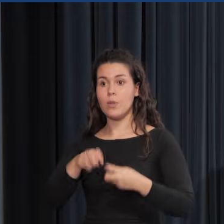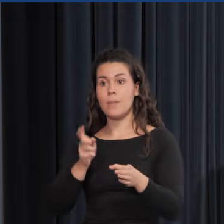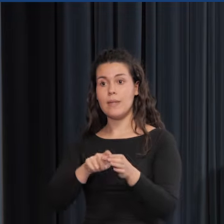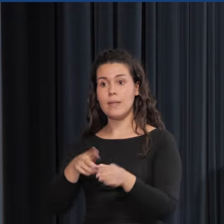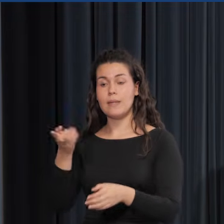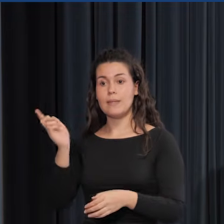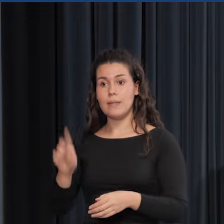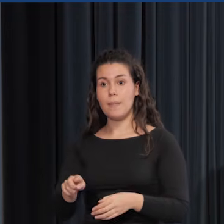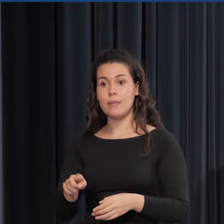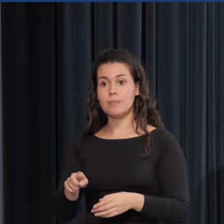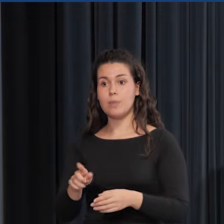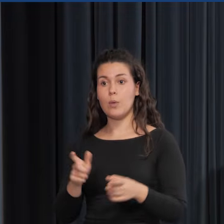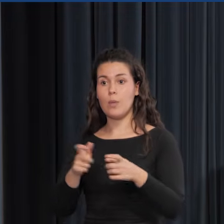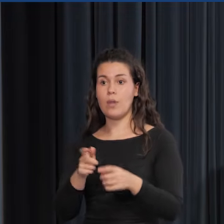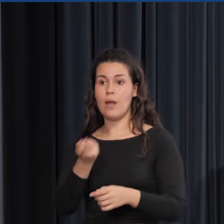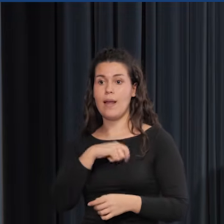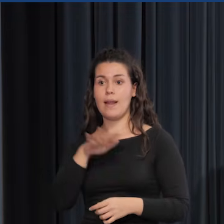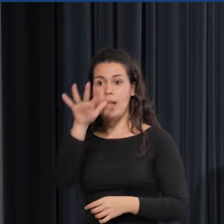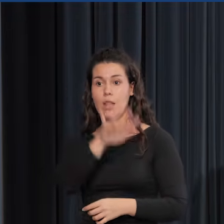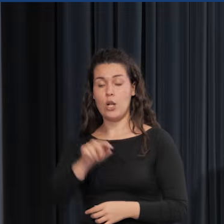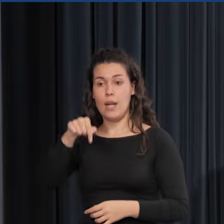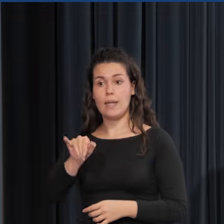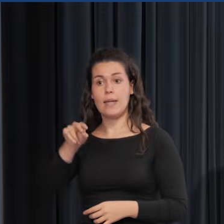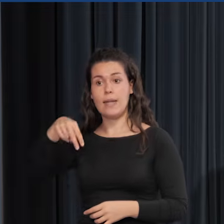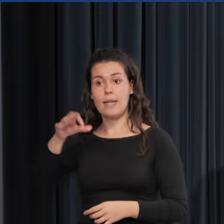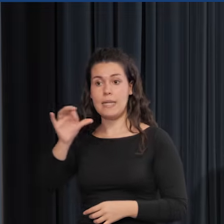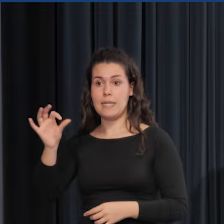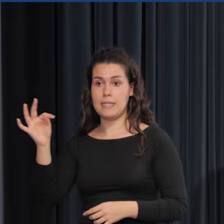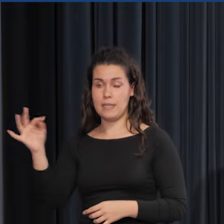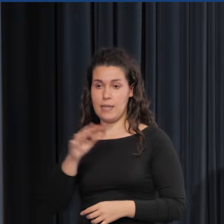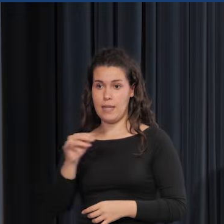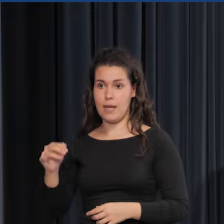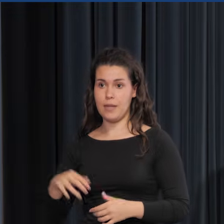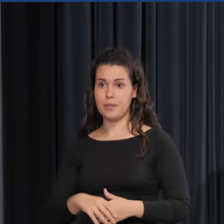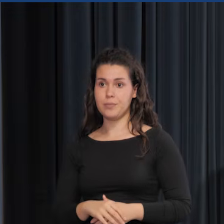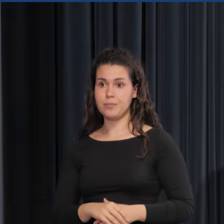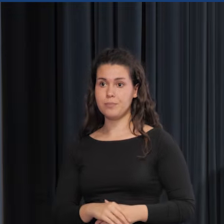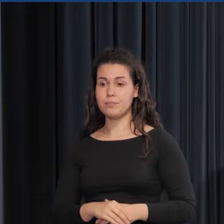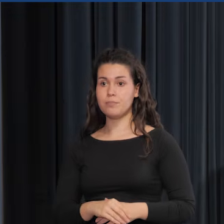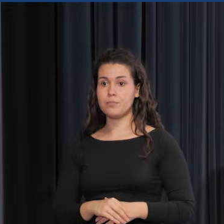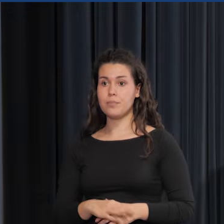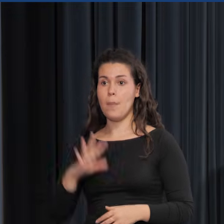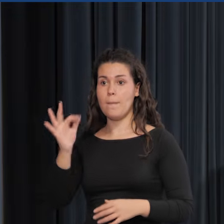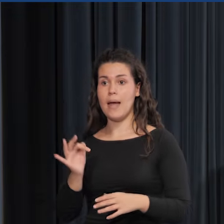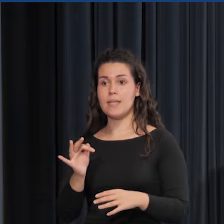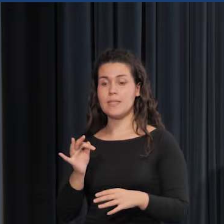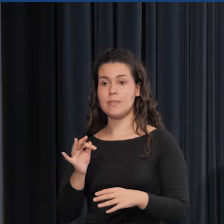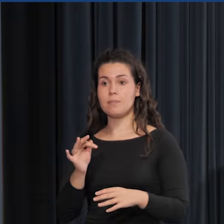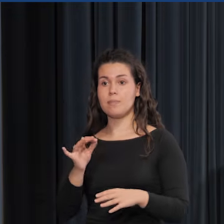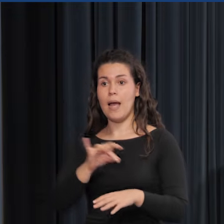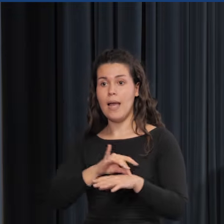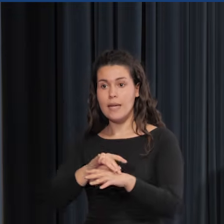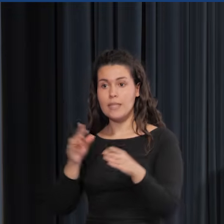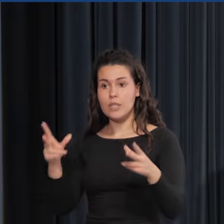Nacional de Seguridad y Salud en el Trabajo, que tiene la sede en esta casa, en el Instituto Nacional, y así como los agentes sociales,